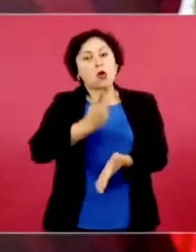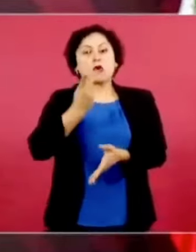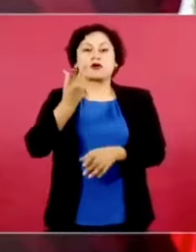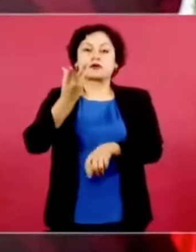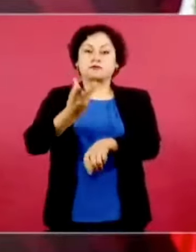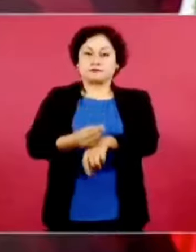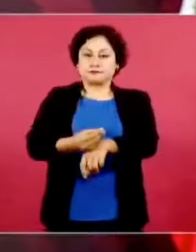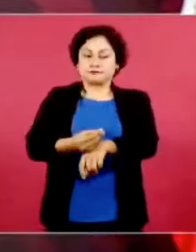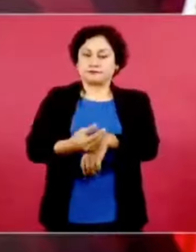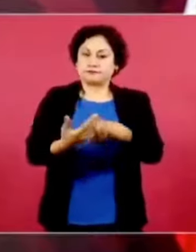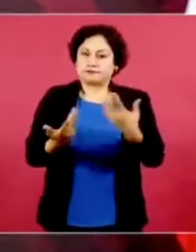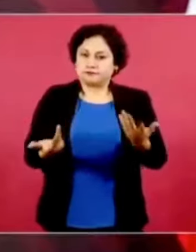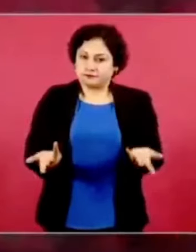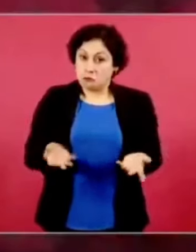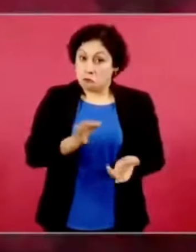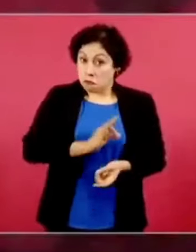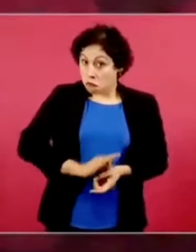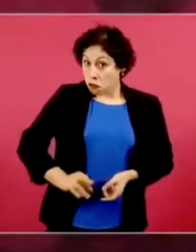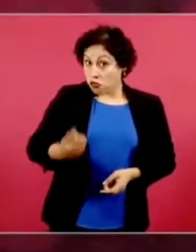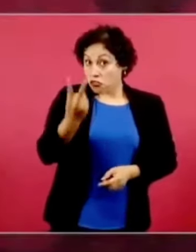En cuanto a